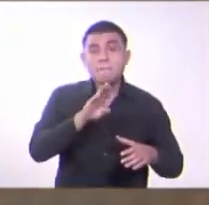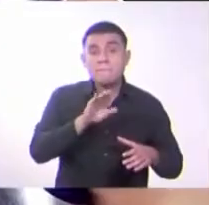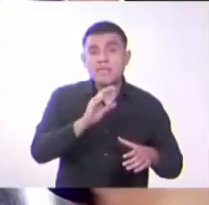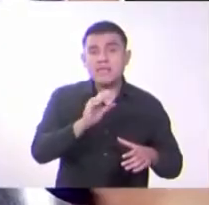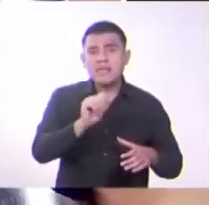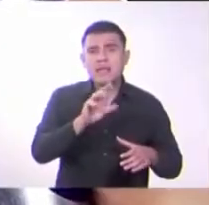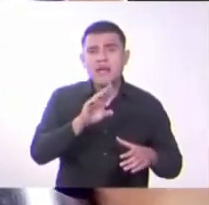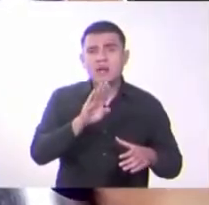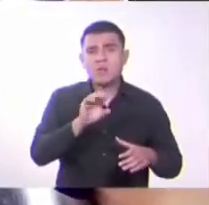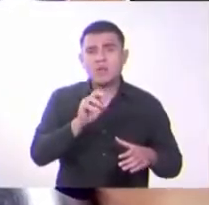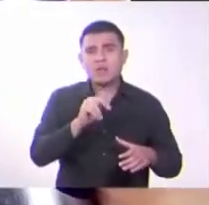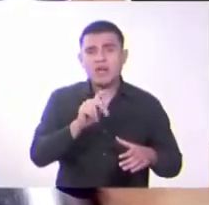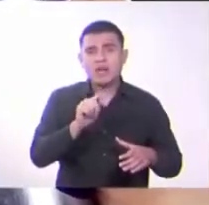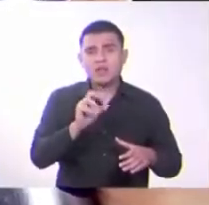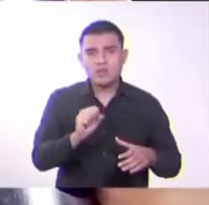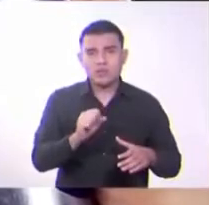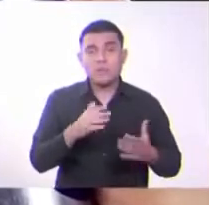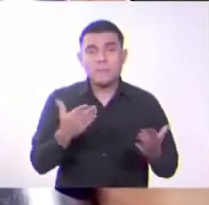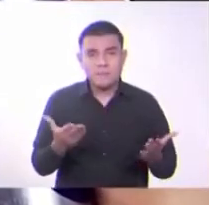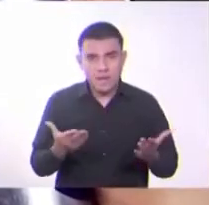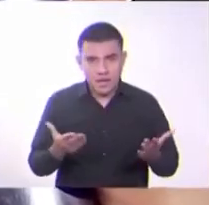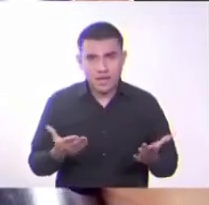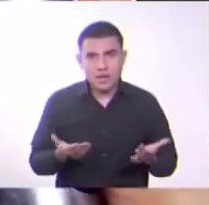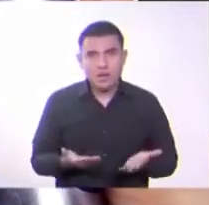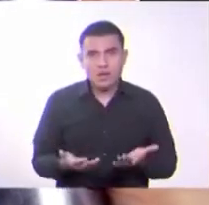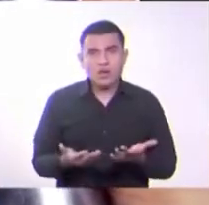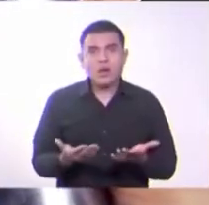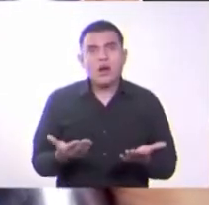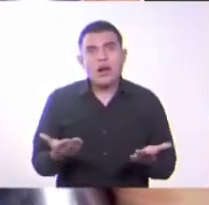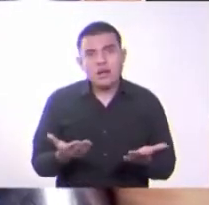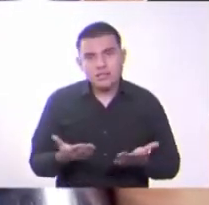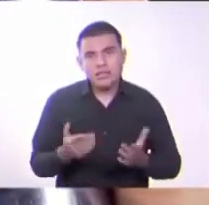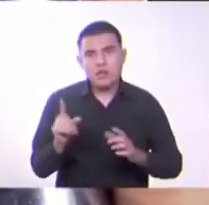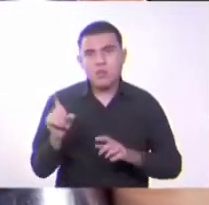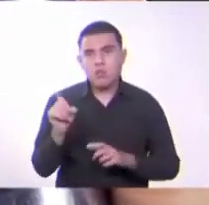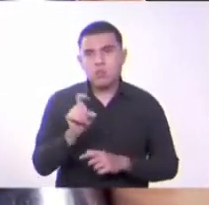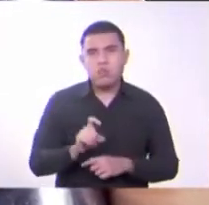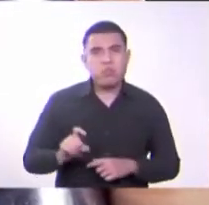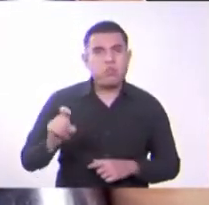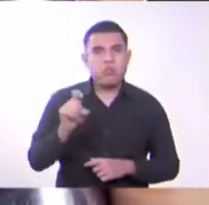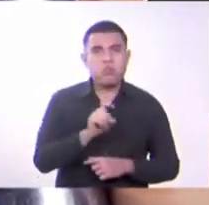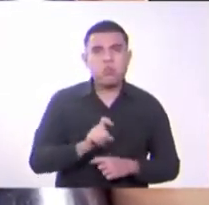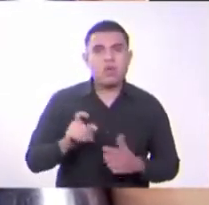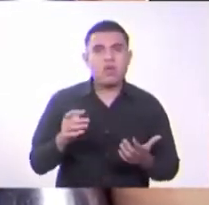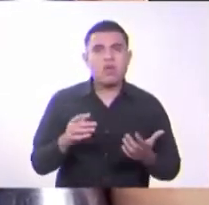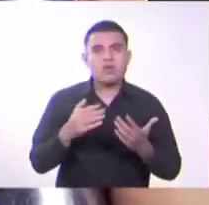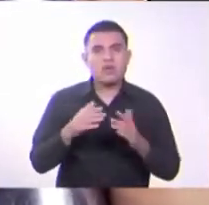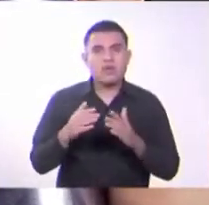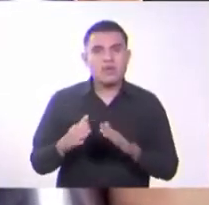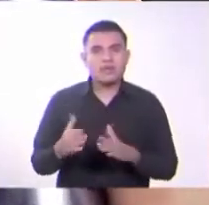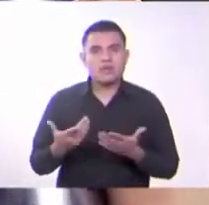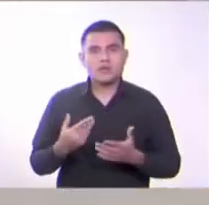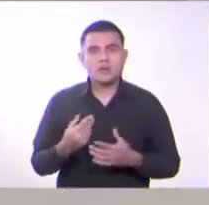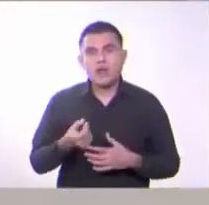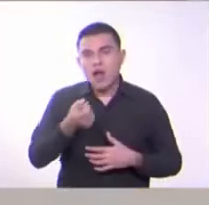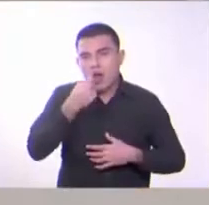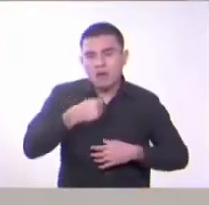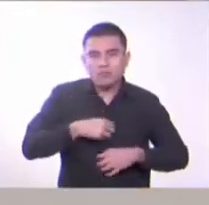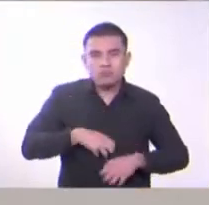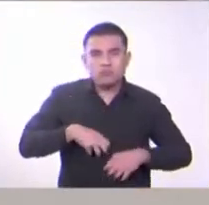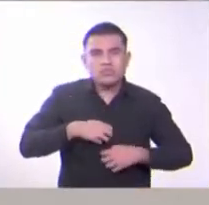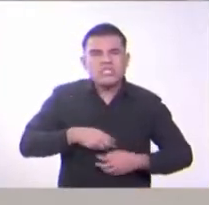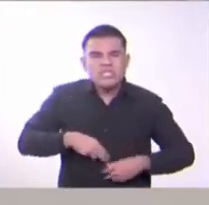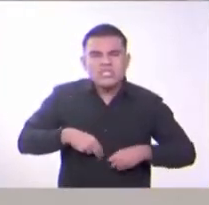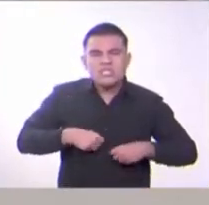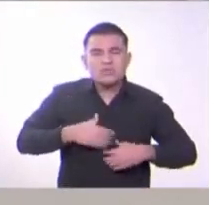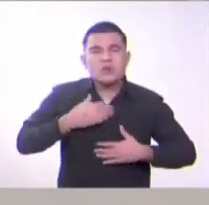empleado para hornear, como desodorante y en diversos remedios contra la acidez estomacal. Otras bases